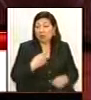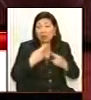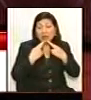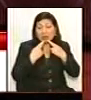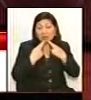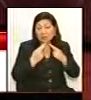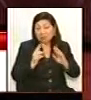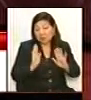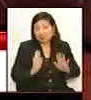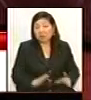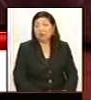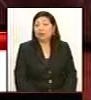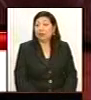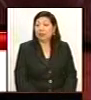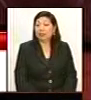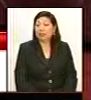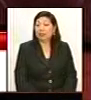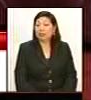respondernos, ¿no?